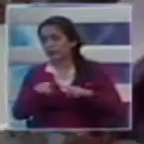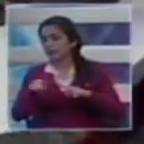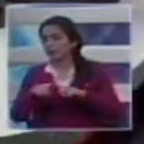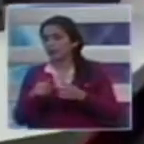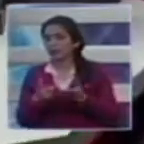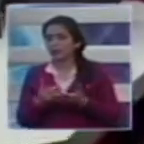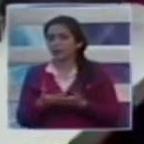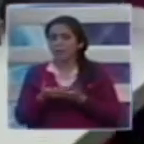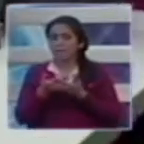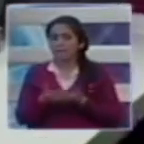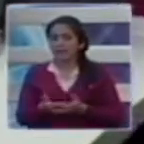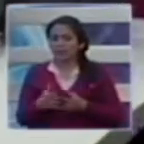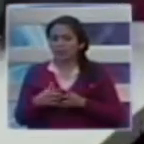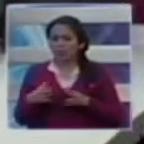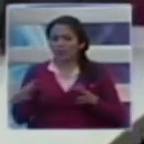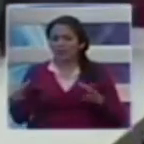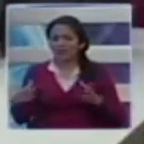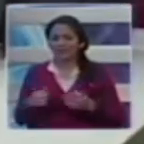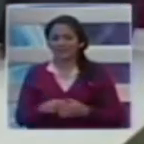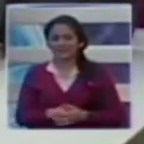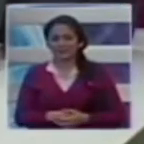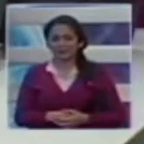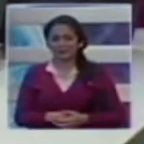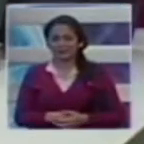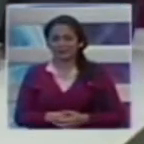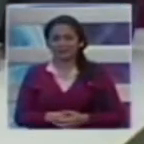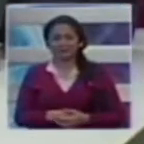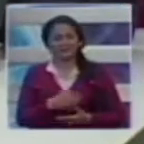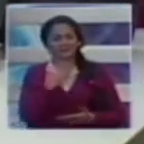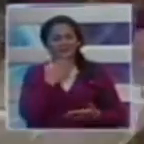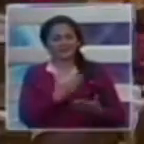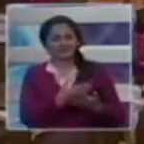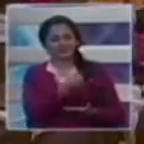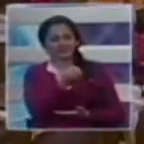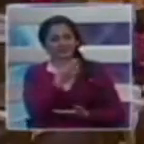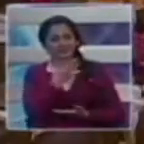talla y peso. Muchísimas gracias por acompañarnos, Ulises. Uh-huh. Éxitos, ¿eh? Que les vaya gracias. Muy bien.